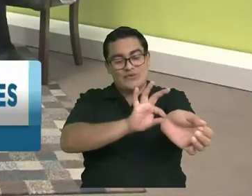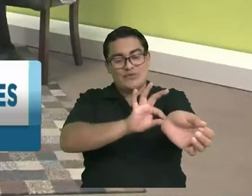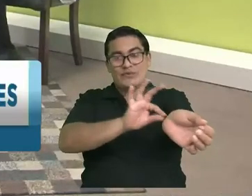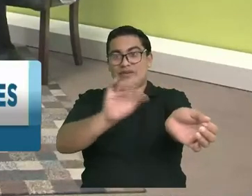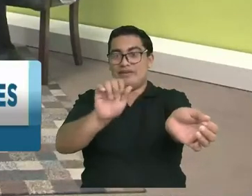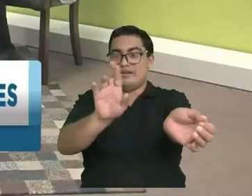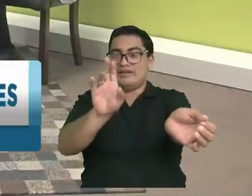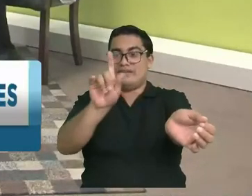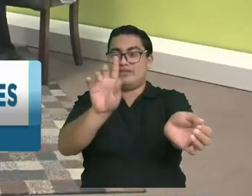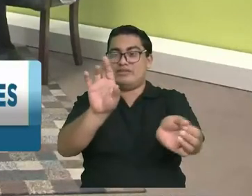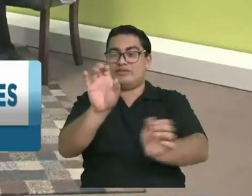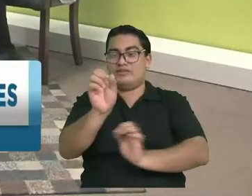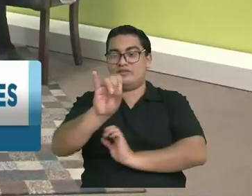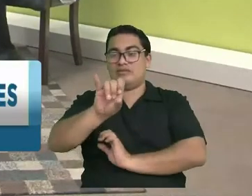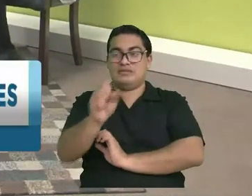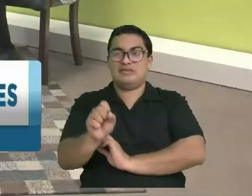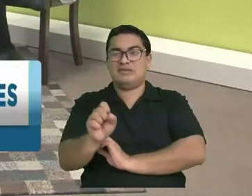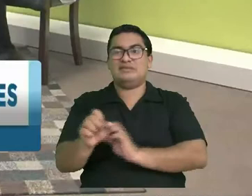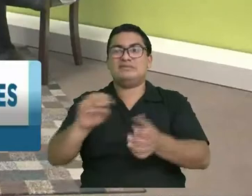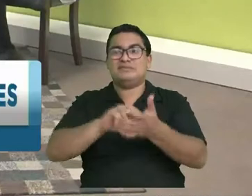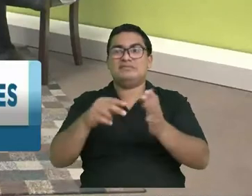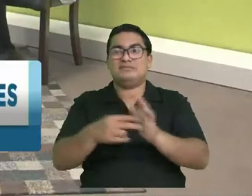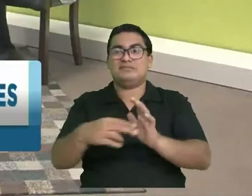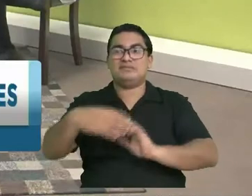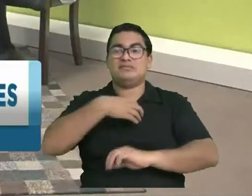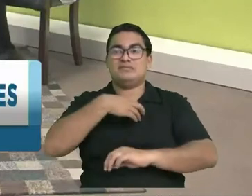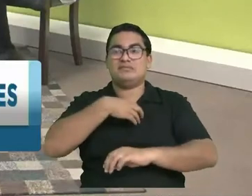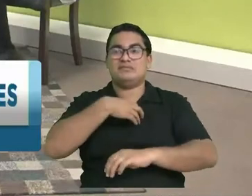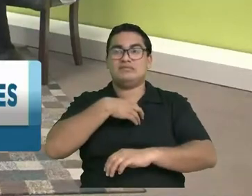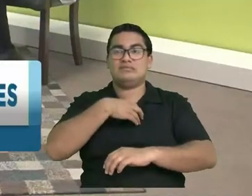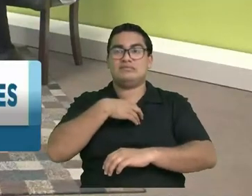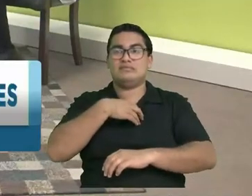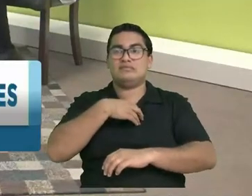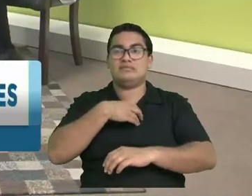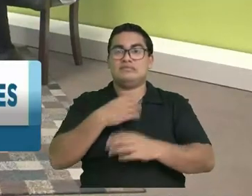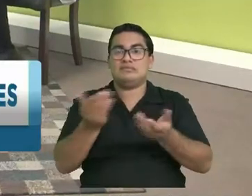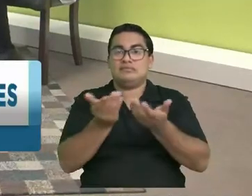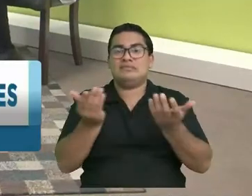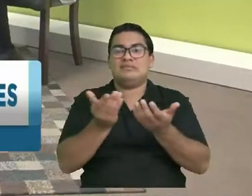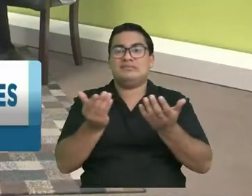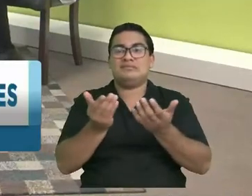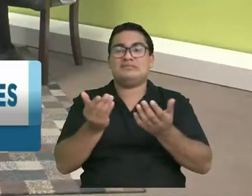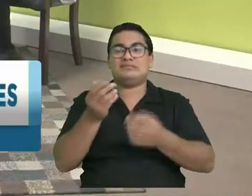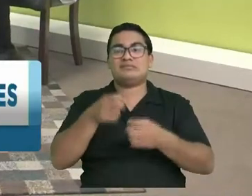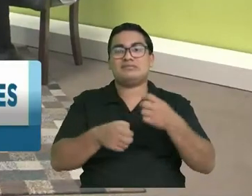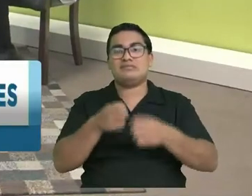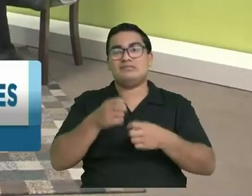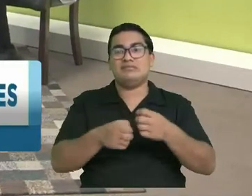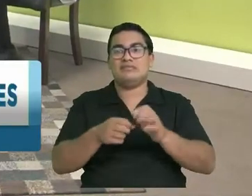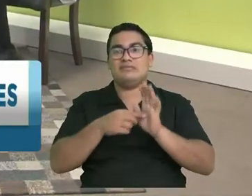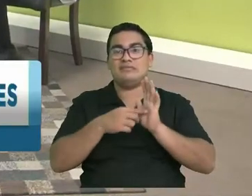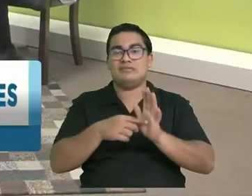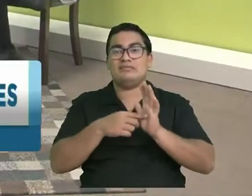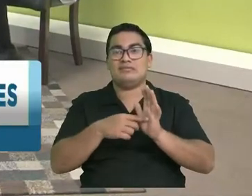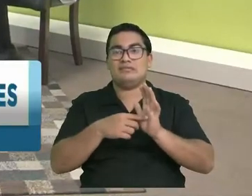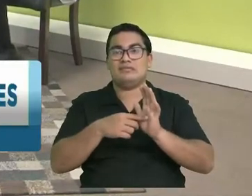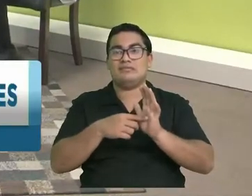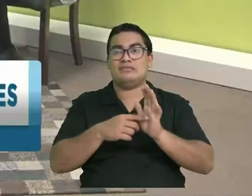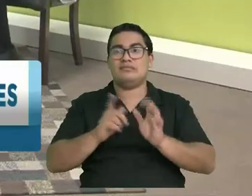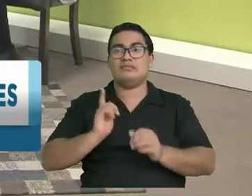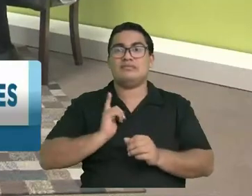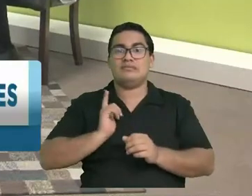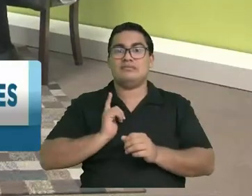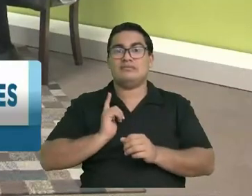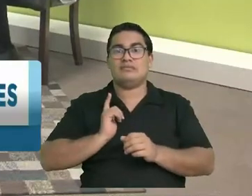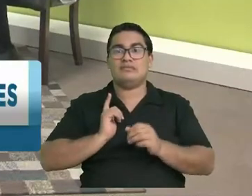el deterioro de la estructura del cartílago de las articulaciones. Una articulación cuando tiene una